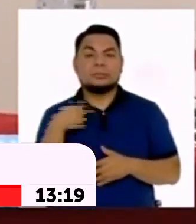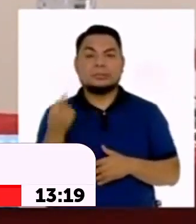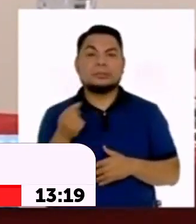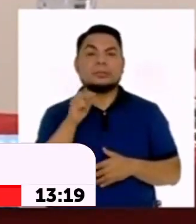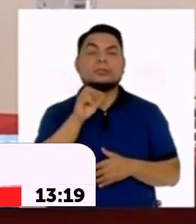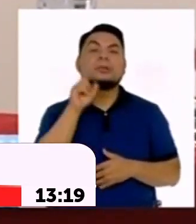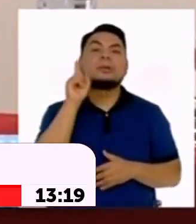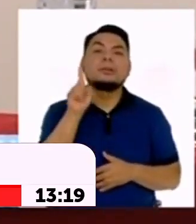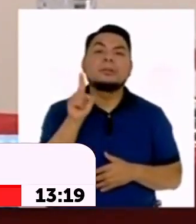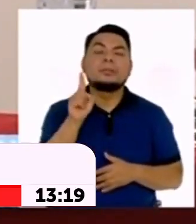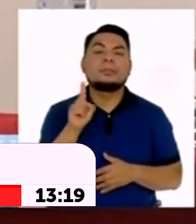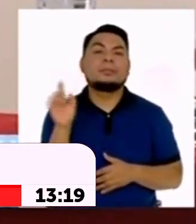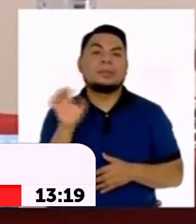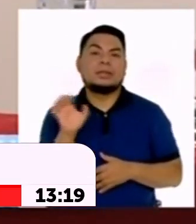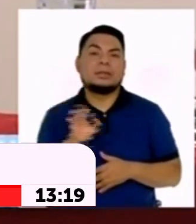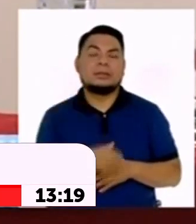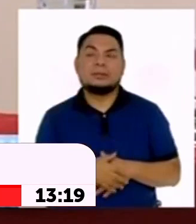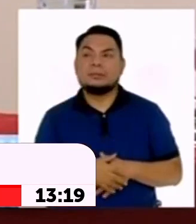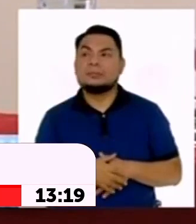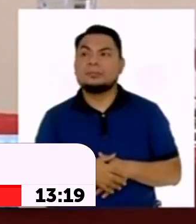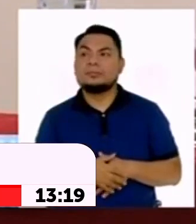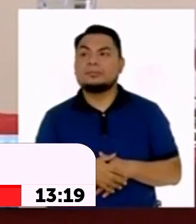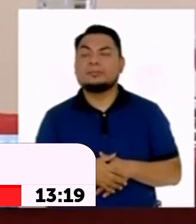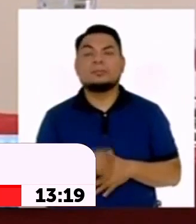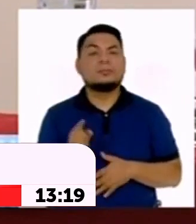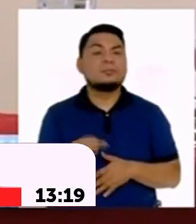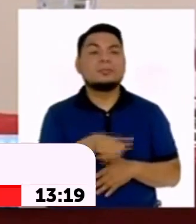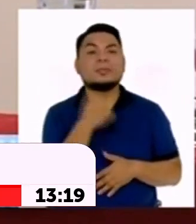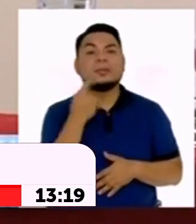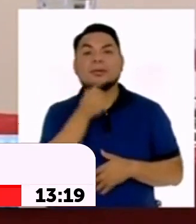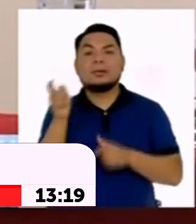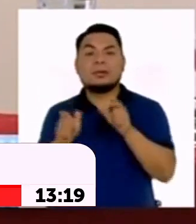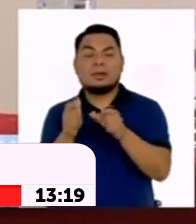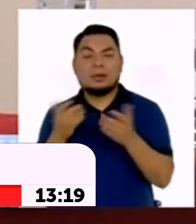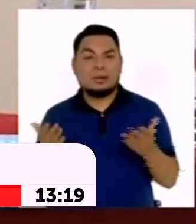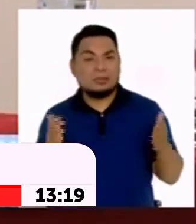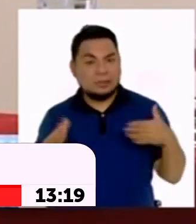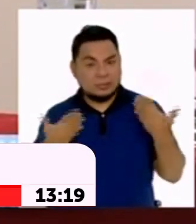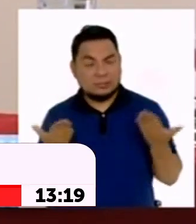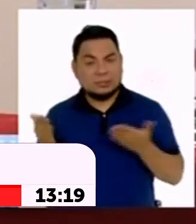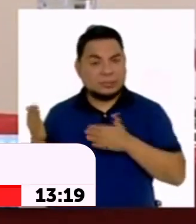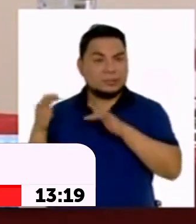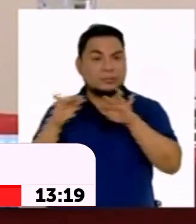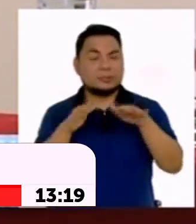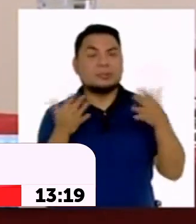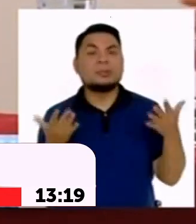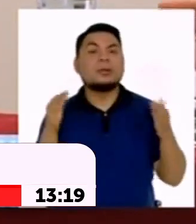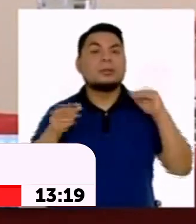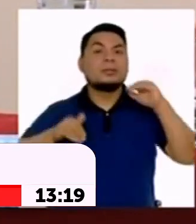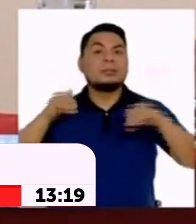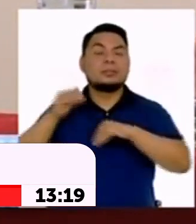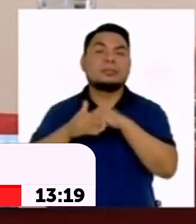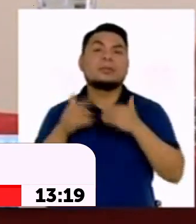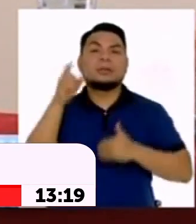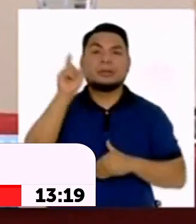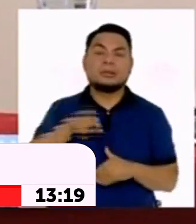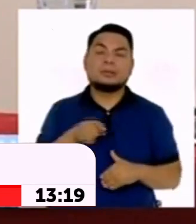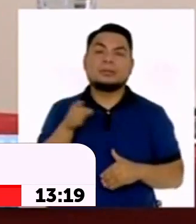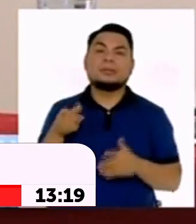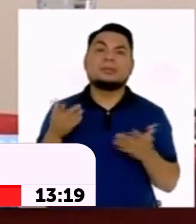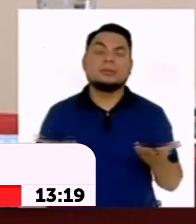día 1 de enero. El resto de los días, donde se puede concurrir obviamente a las playas, debe